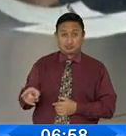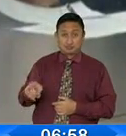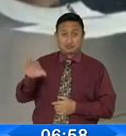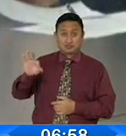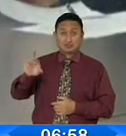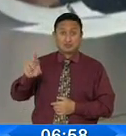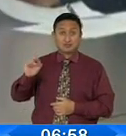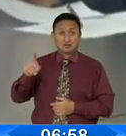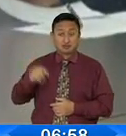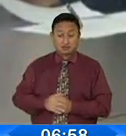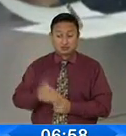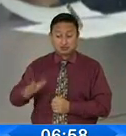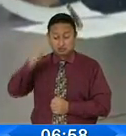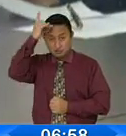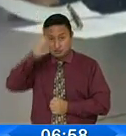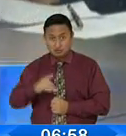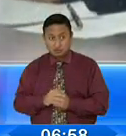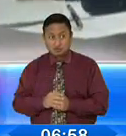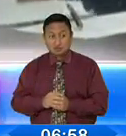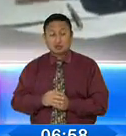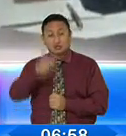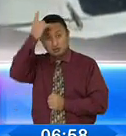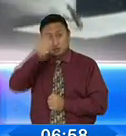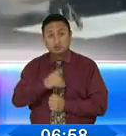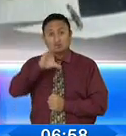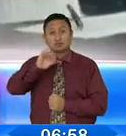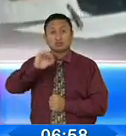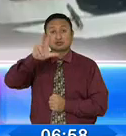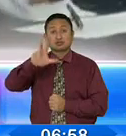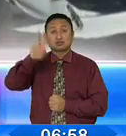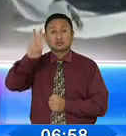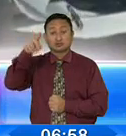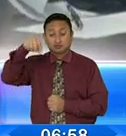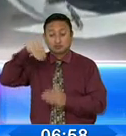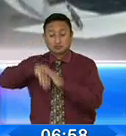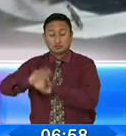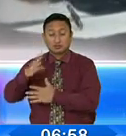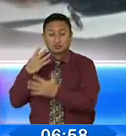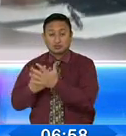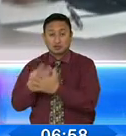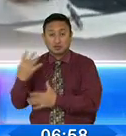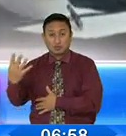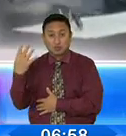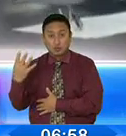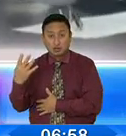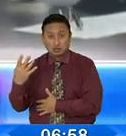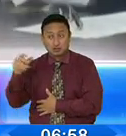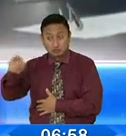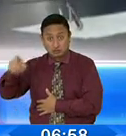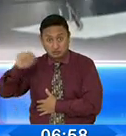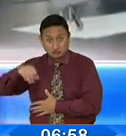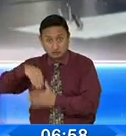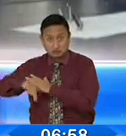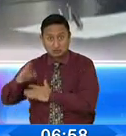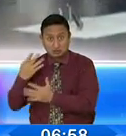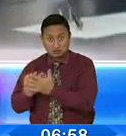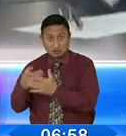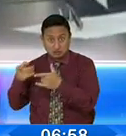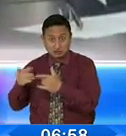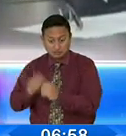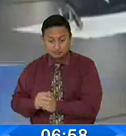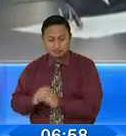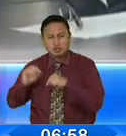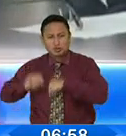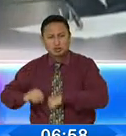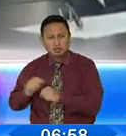mediante resolución 032, despachada desde la cárcel 4 porque está detenido, acaba de